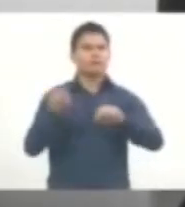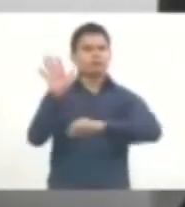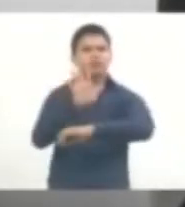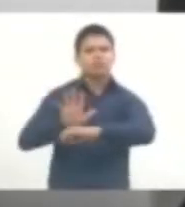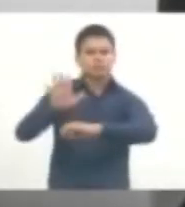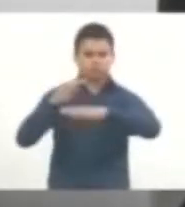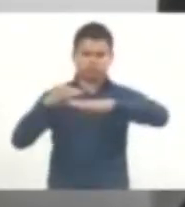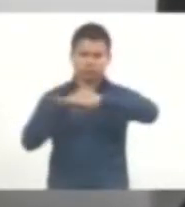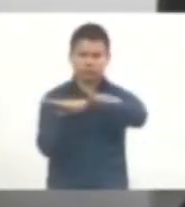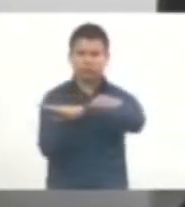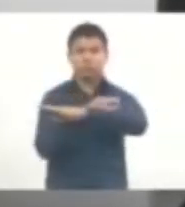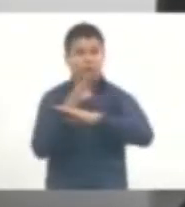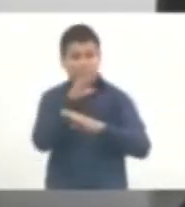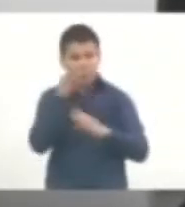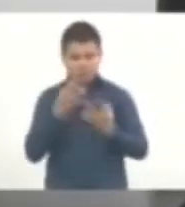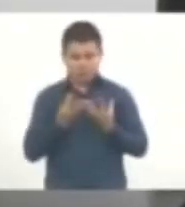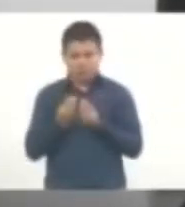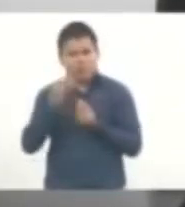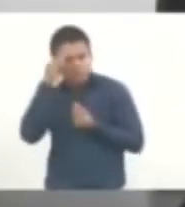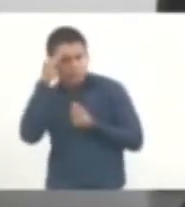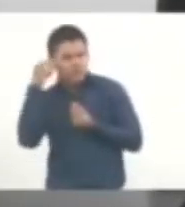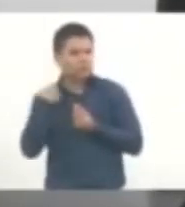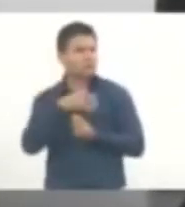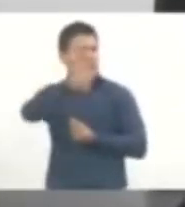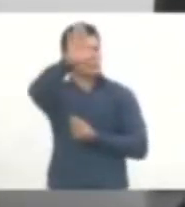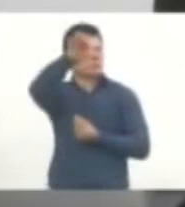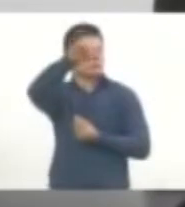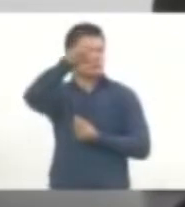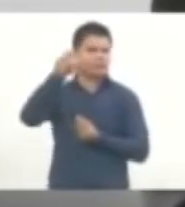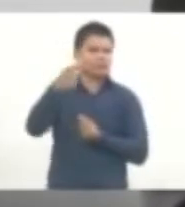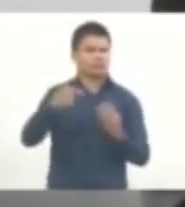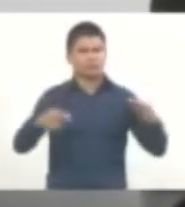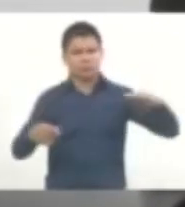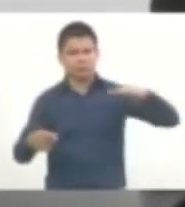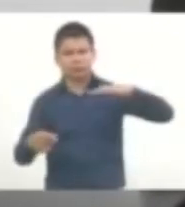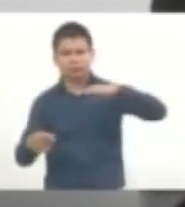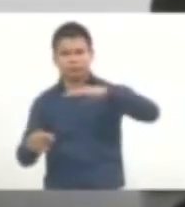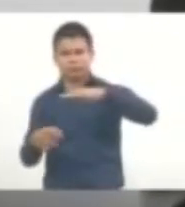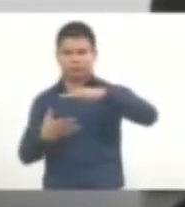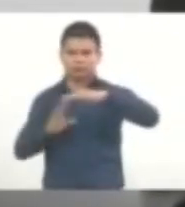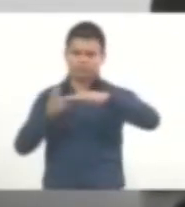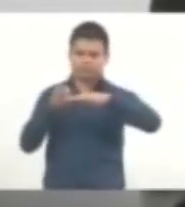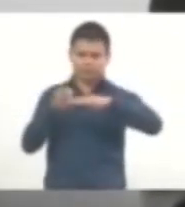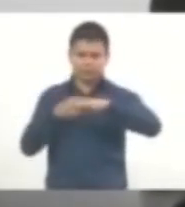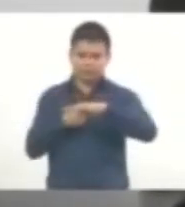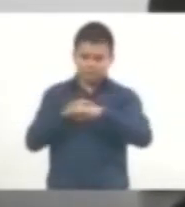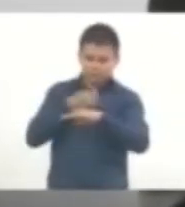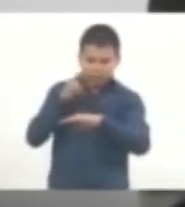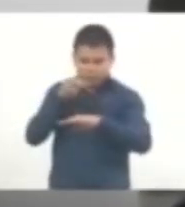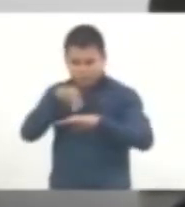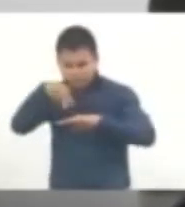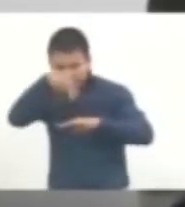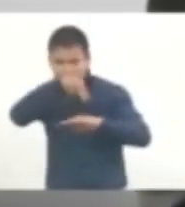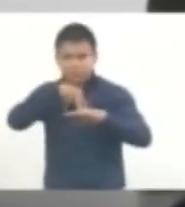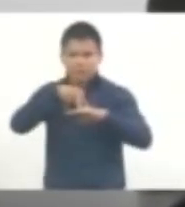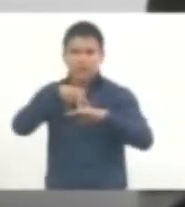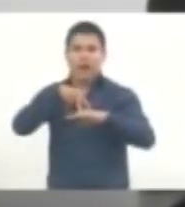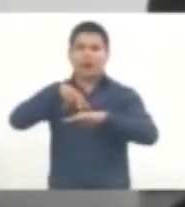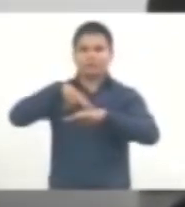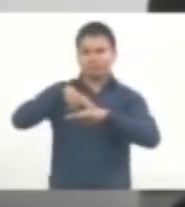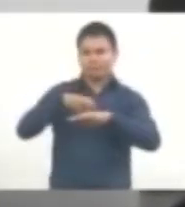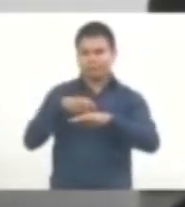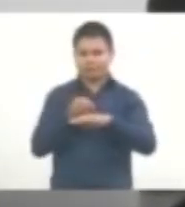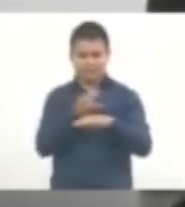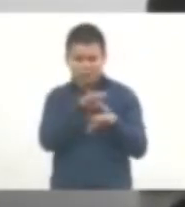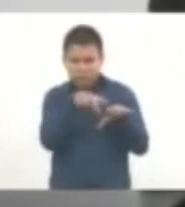esta marihuana al parecer venía desde el interior del país y iba a ser transportada